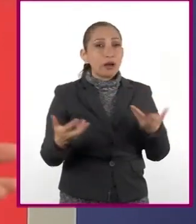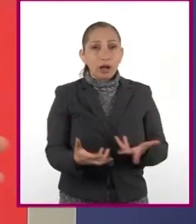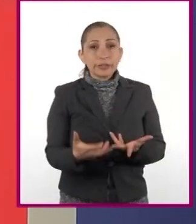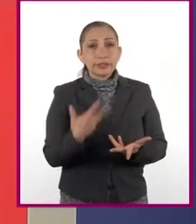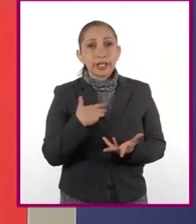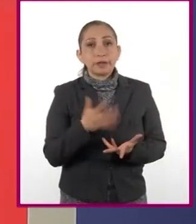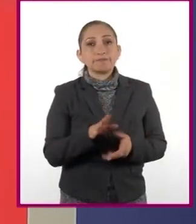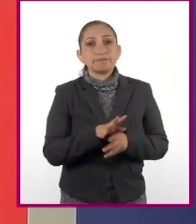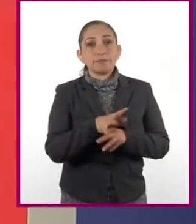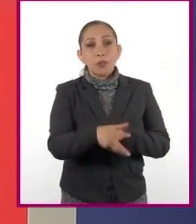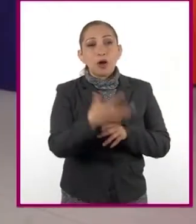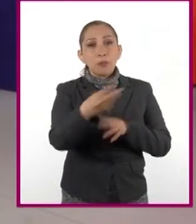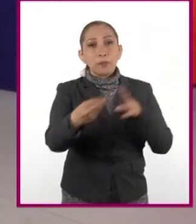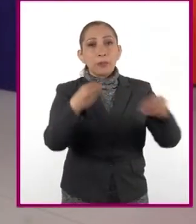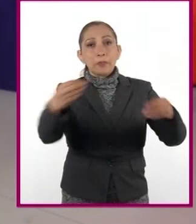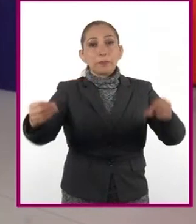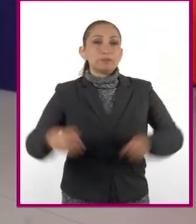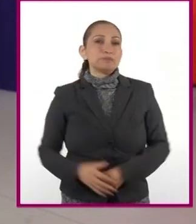de cascadas de extinción.